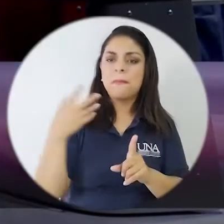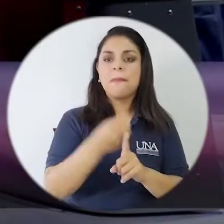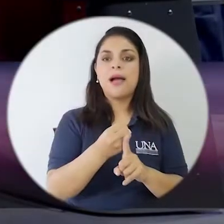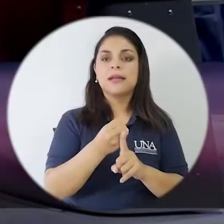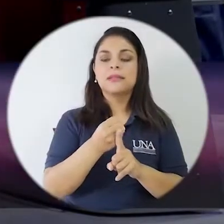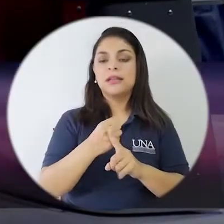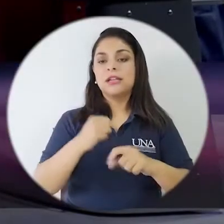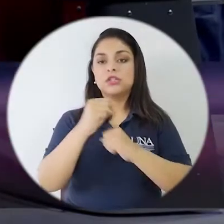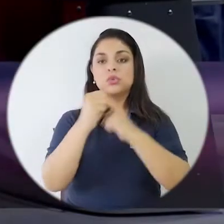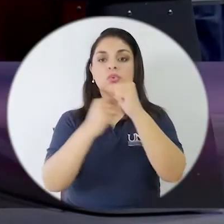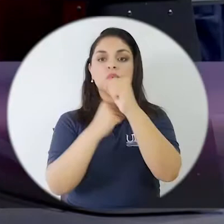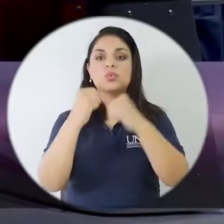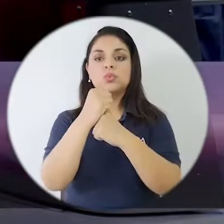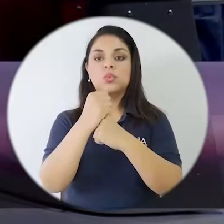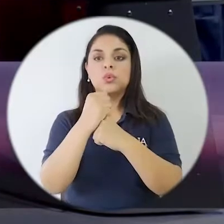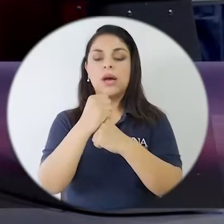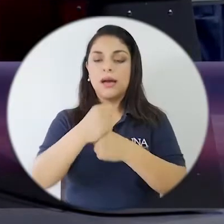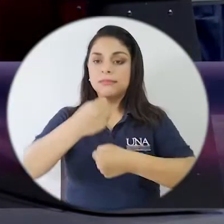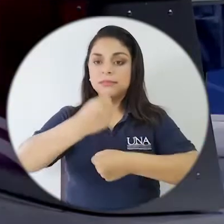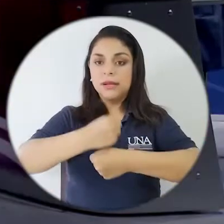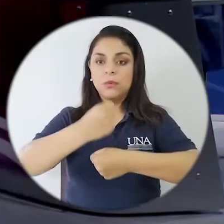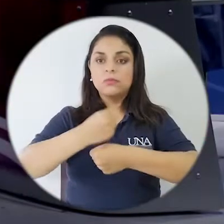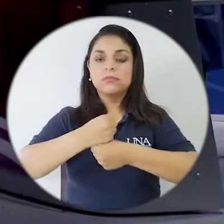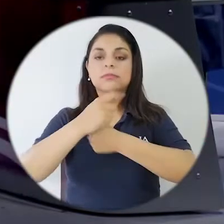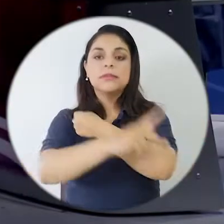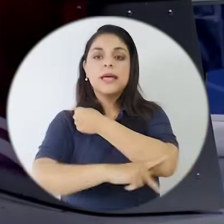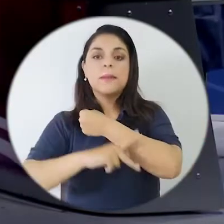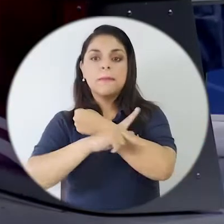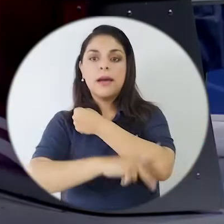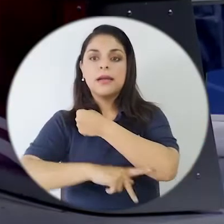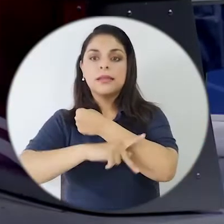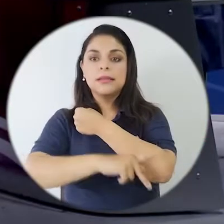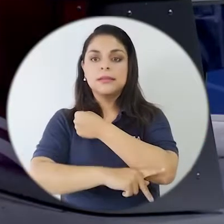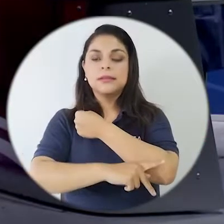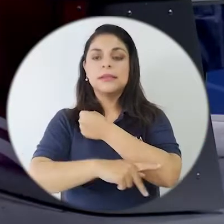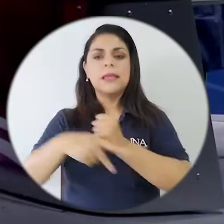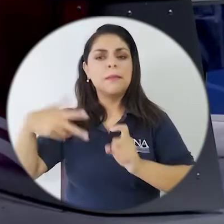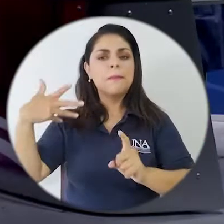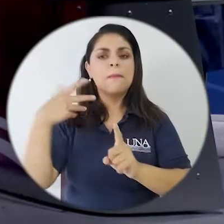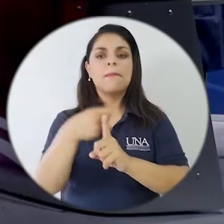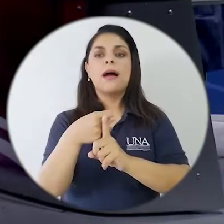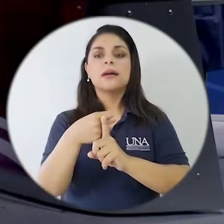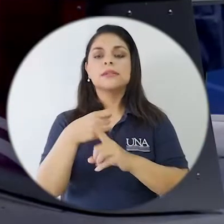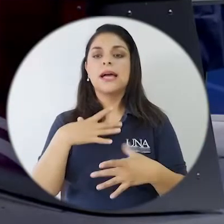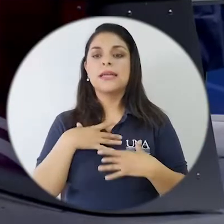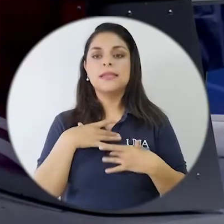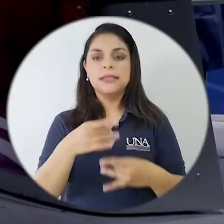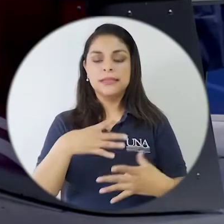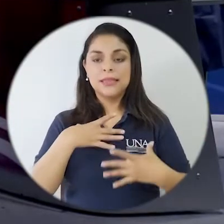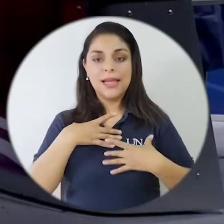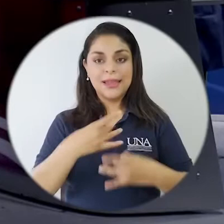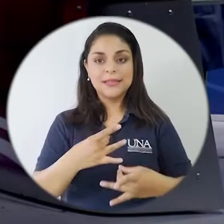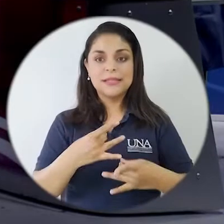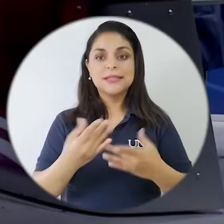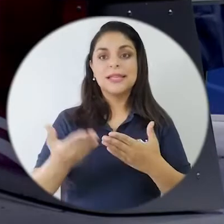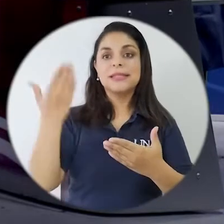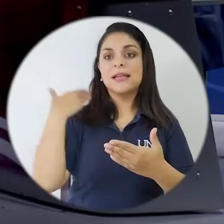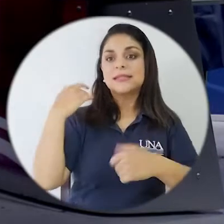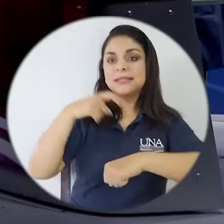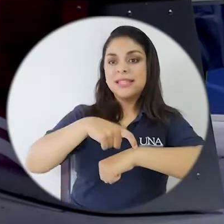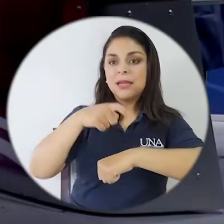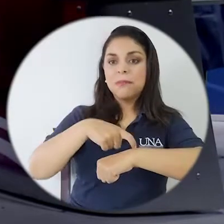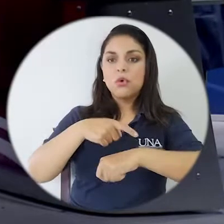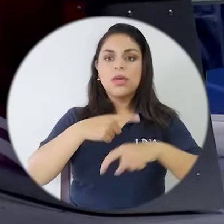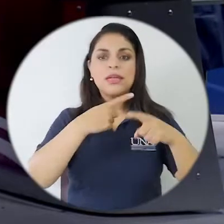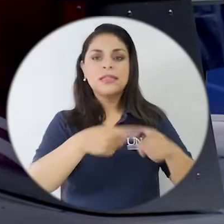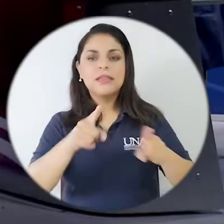impactan toda la estructura laboral de este país, que impactan las relaciones entre las personas y además impactan los intereses que hasta hace